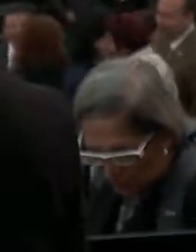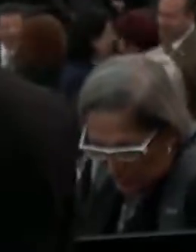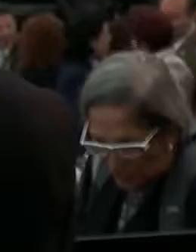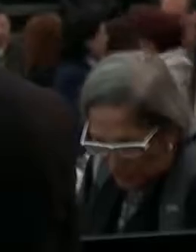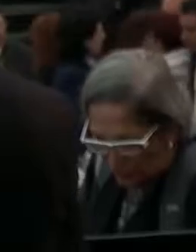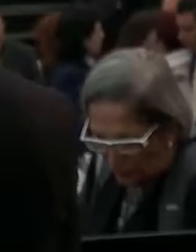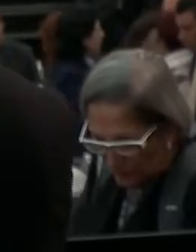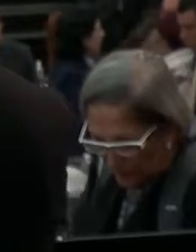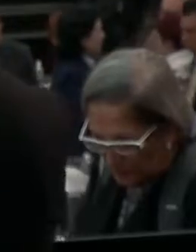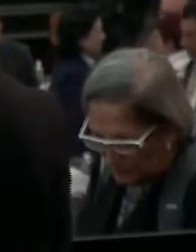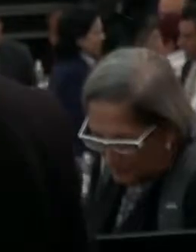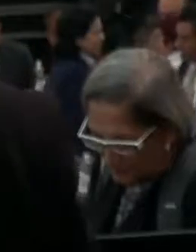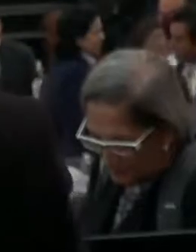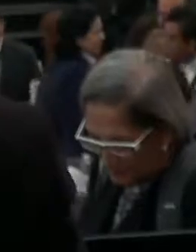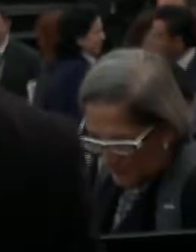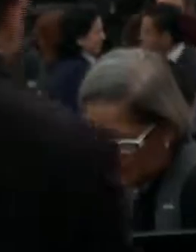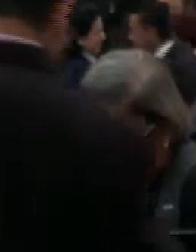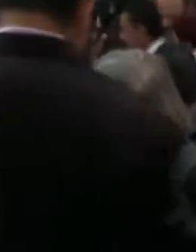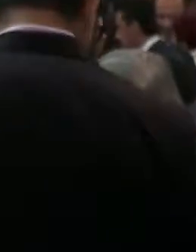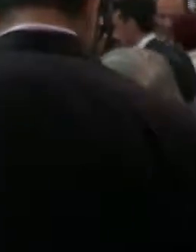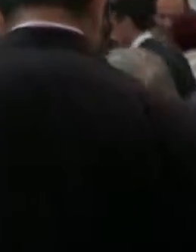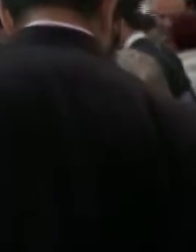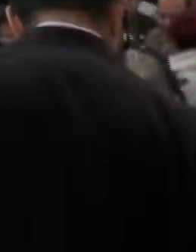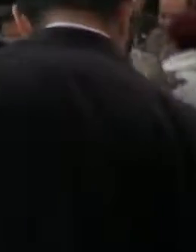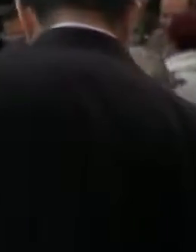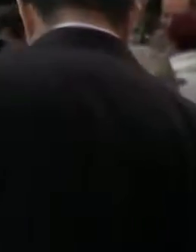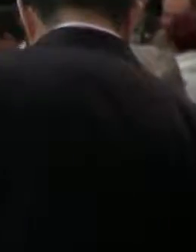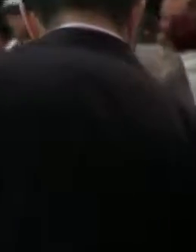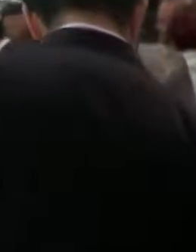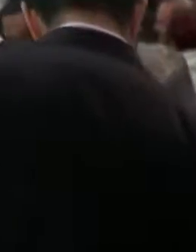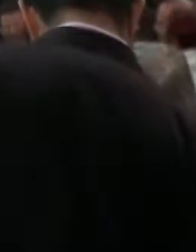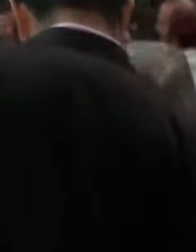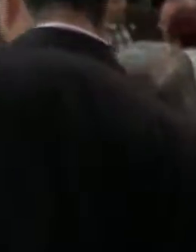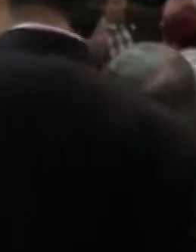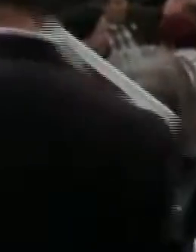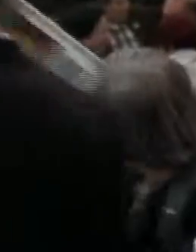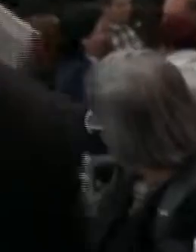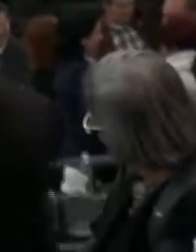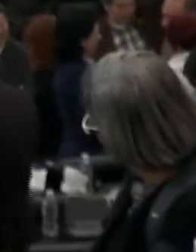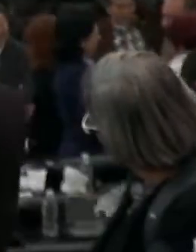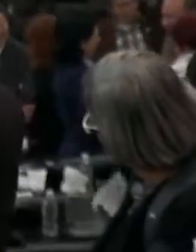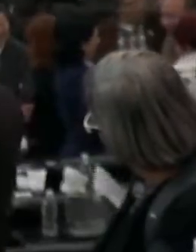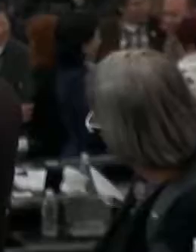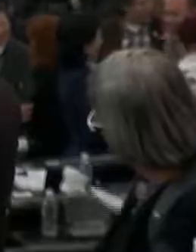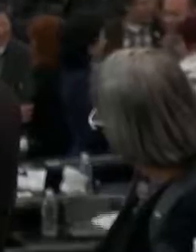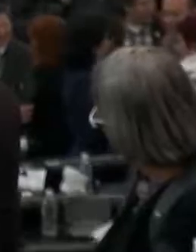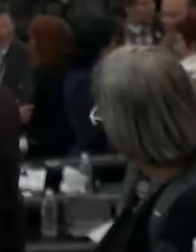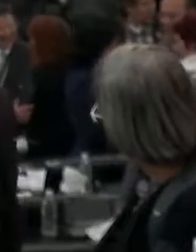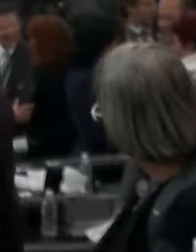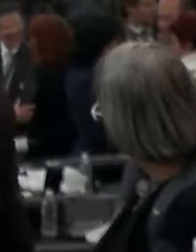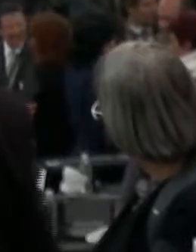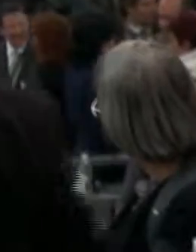del dictamen de la Comisión Ciudadana, Ejercicio Democrático y Régimen de Gobierno,